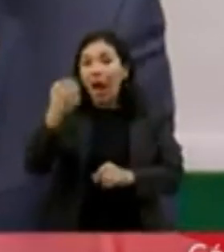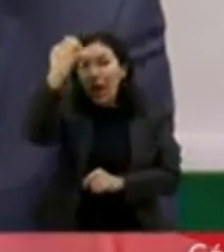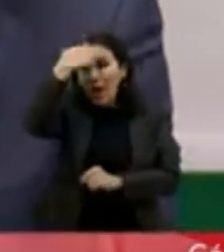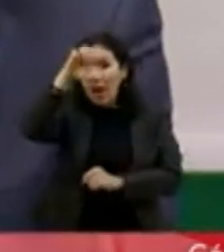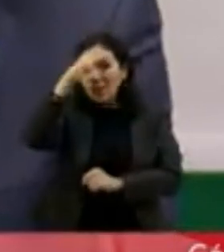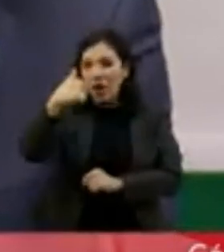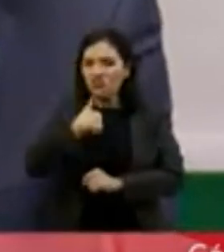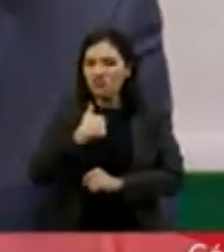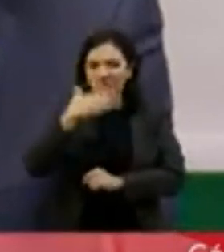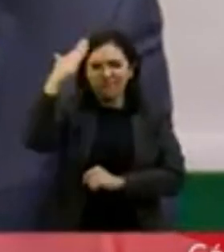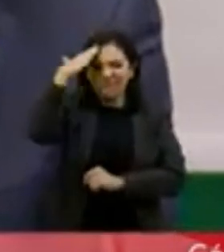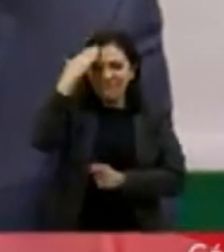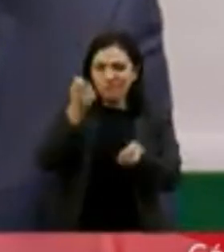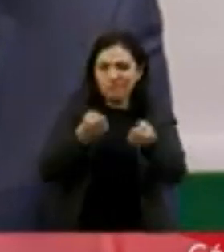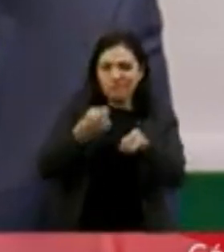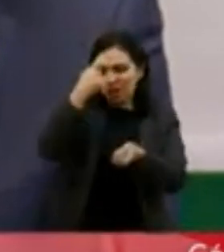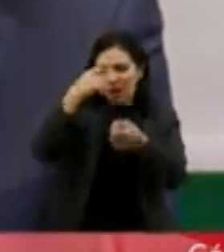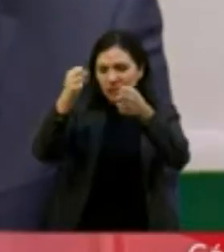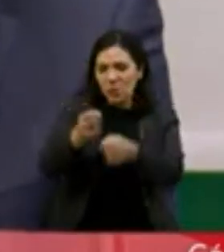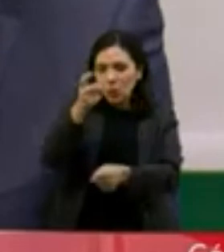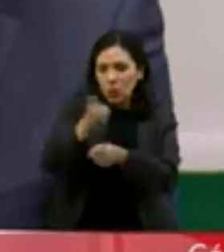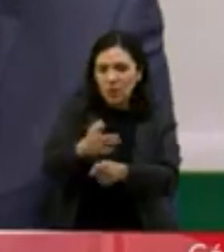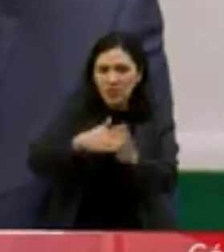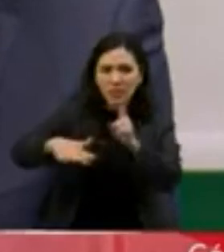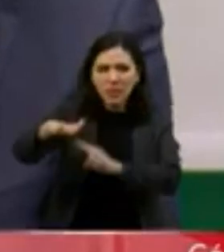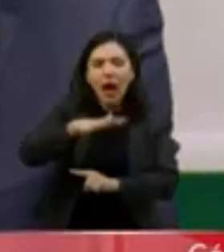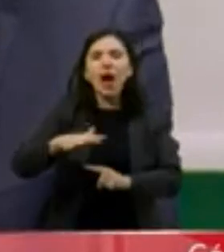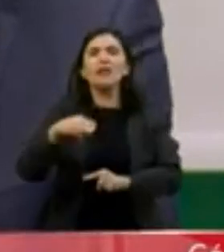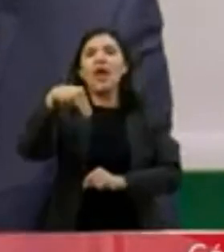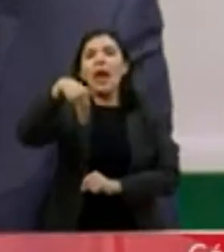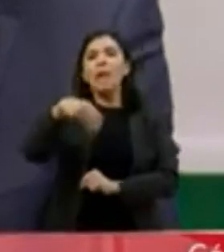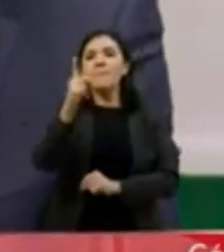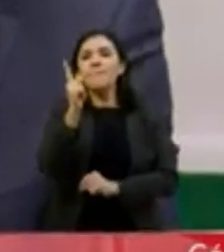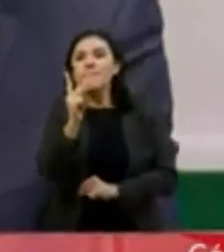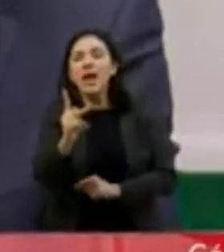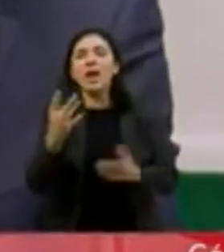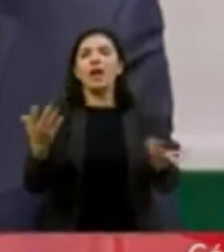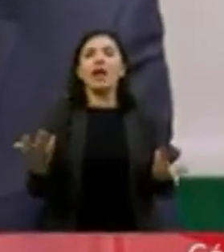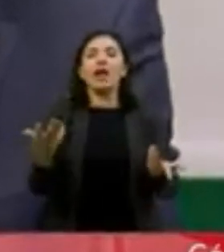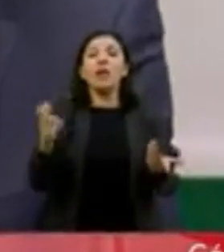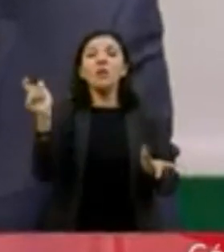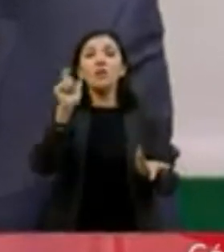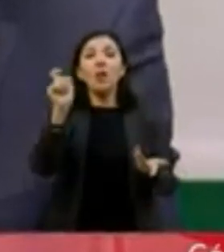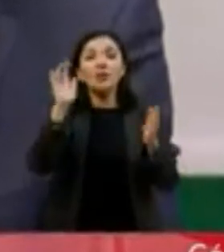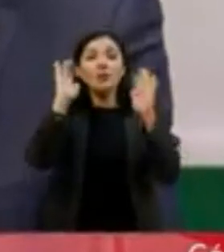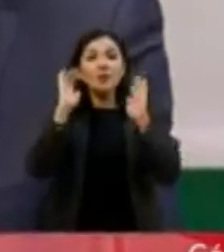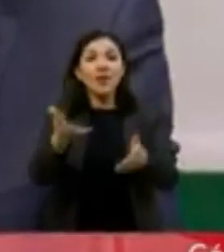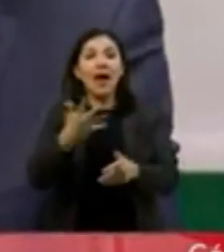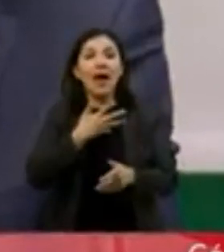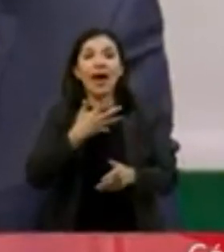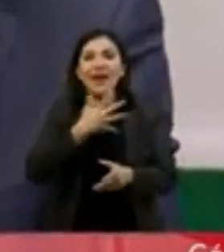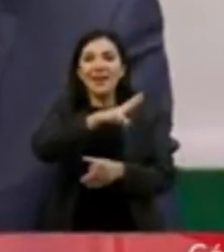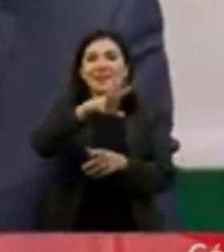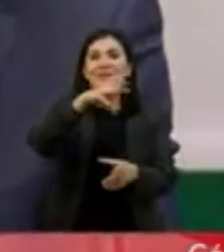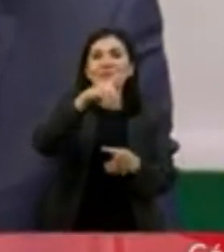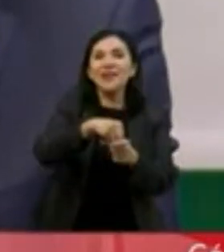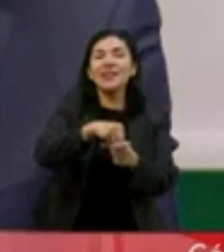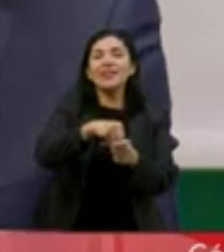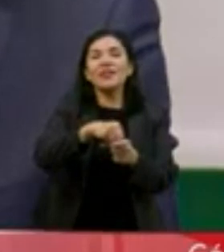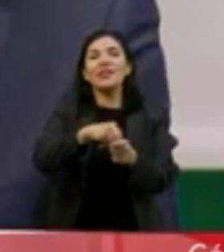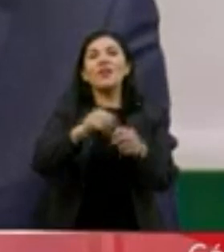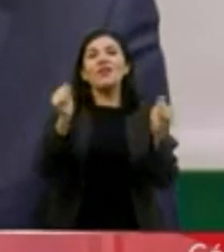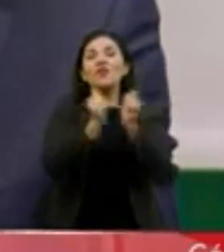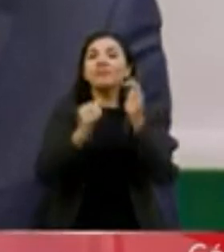el mando de la seguridad pública del Ministerio Público cuando uno está